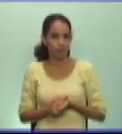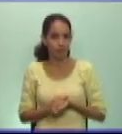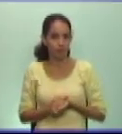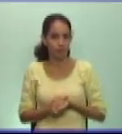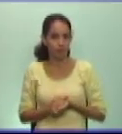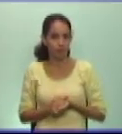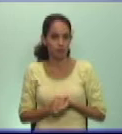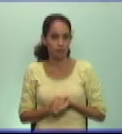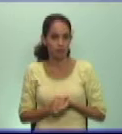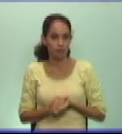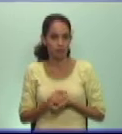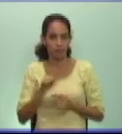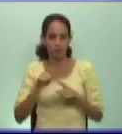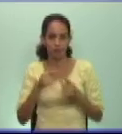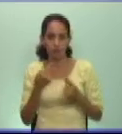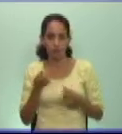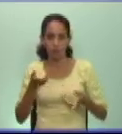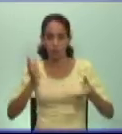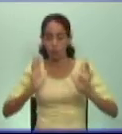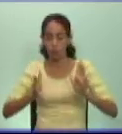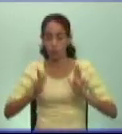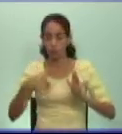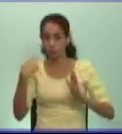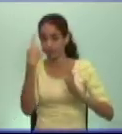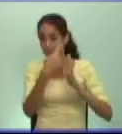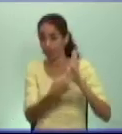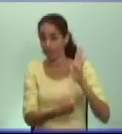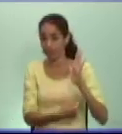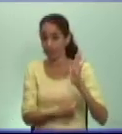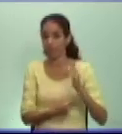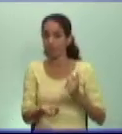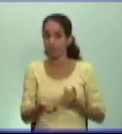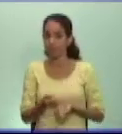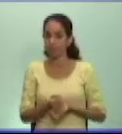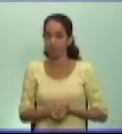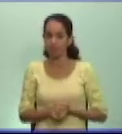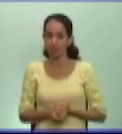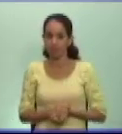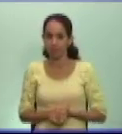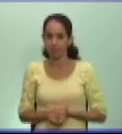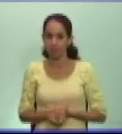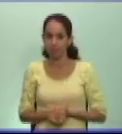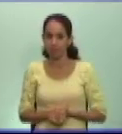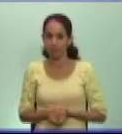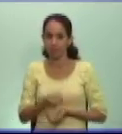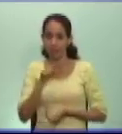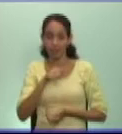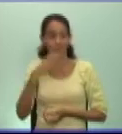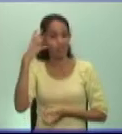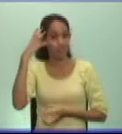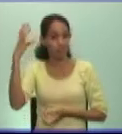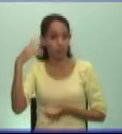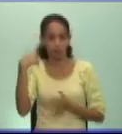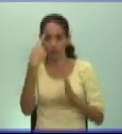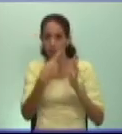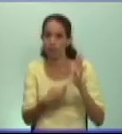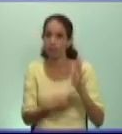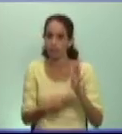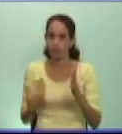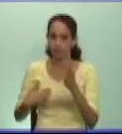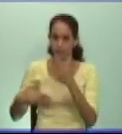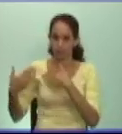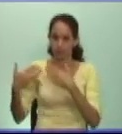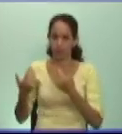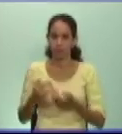todo por sus particularidades en esa década del 70, y toda la realidad. Fue uno de los gobiernos que caracterizamos a lo largo del